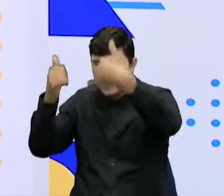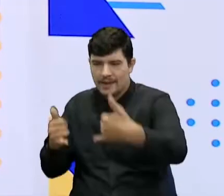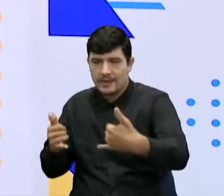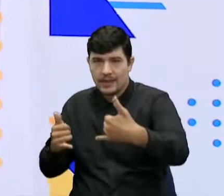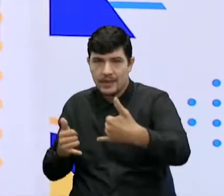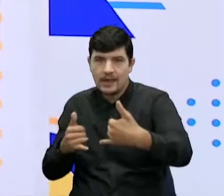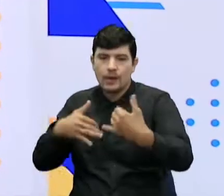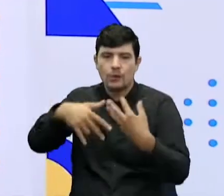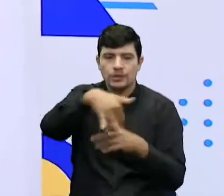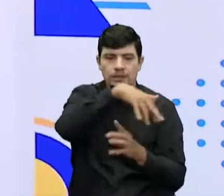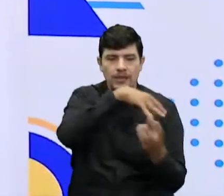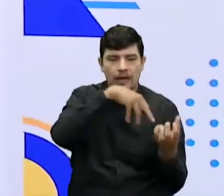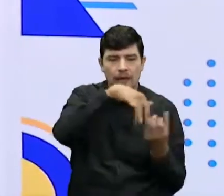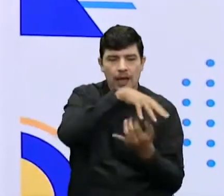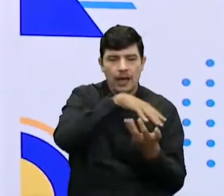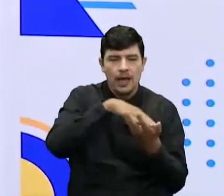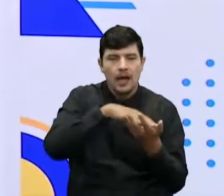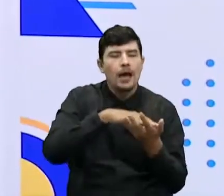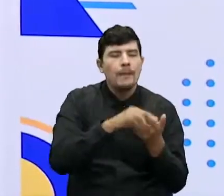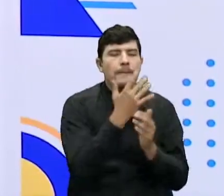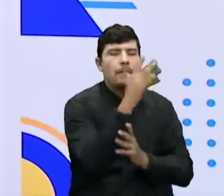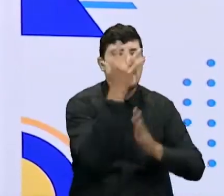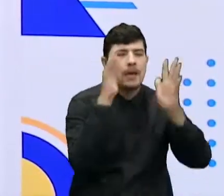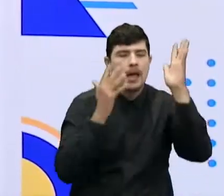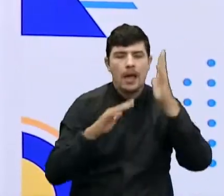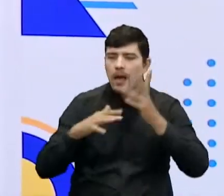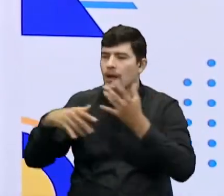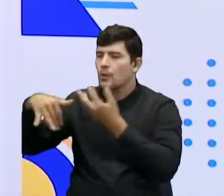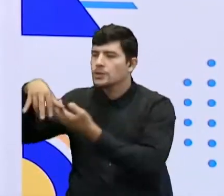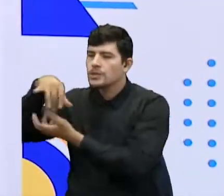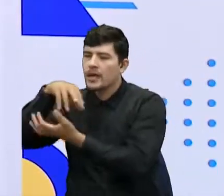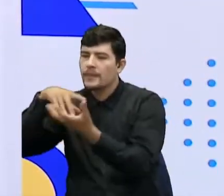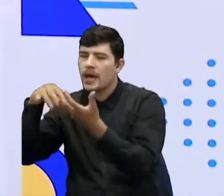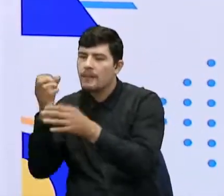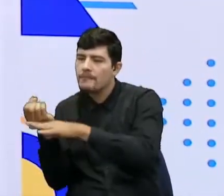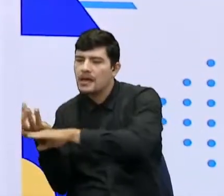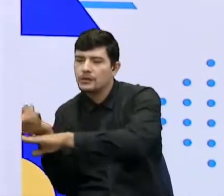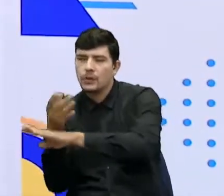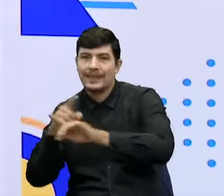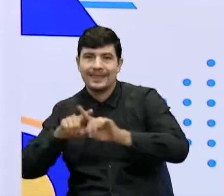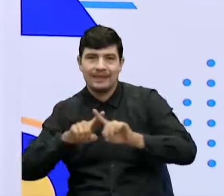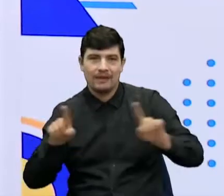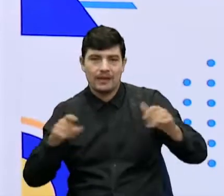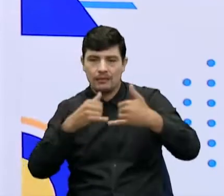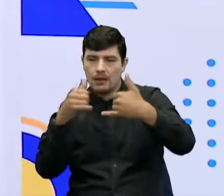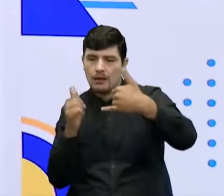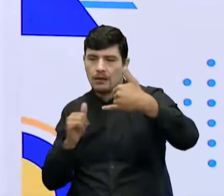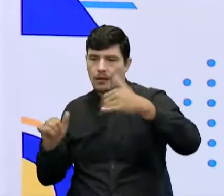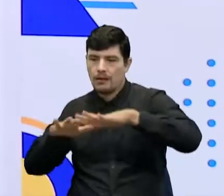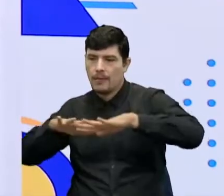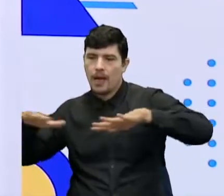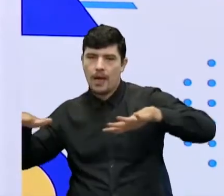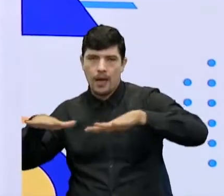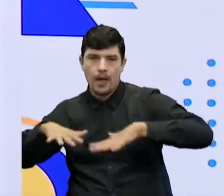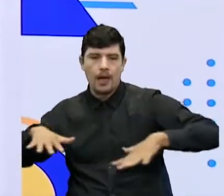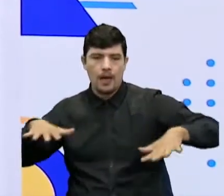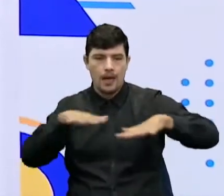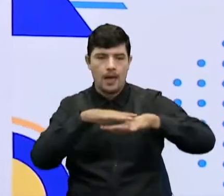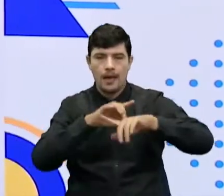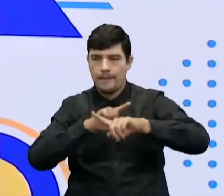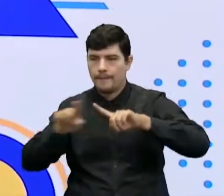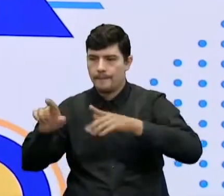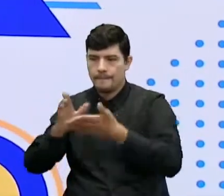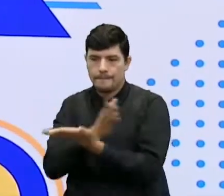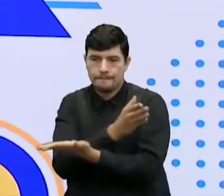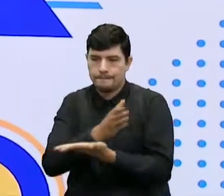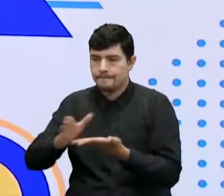diferencian algunos O tienen ciertas características Que es lo que teníamos un poquito más abajo ¿Cierto? Como